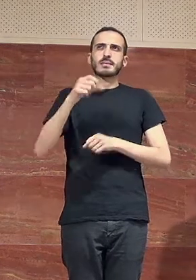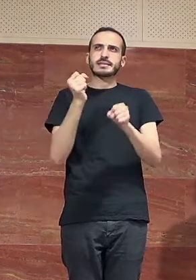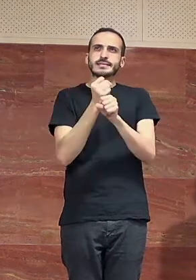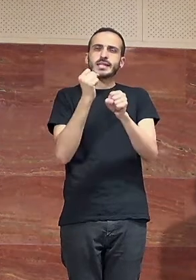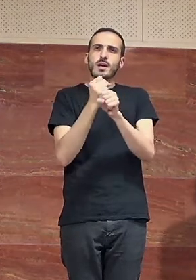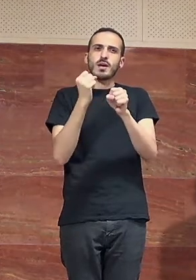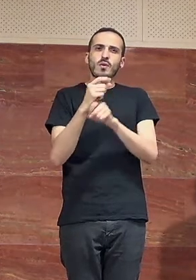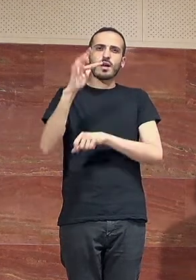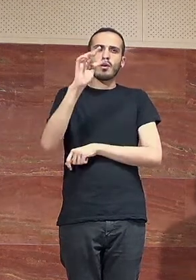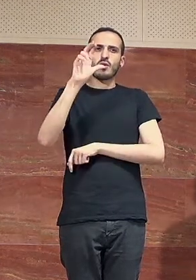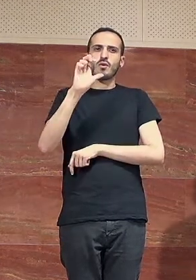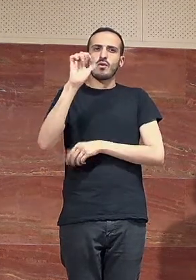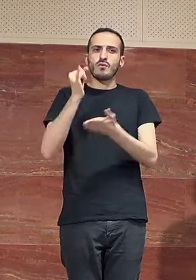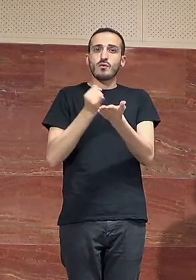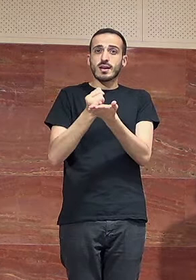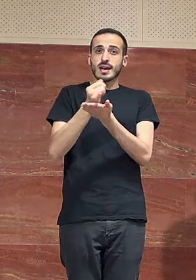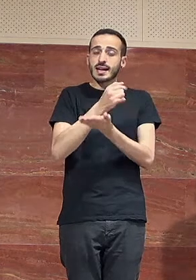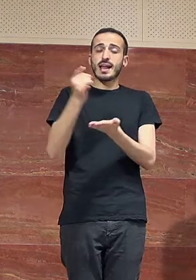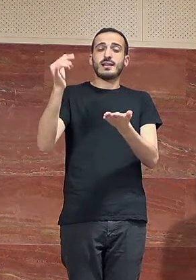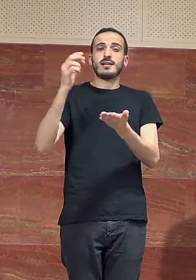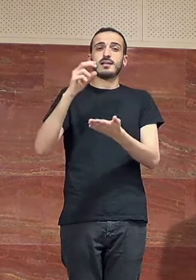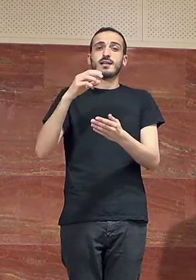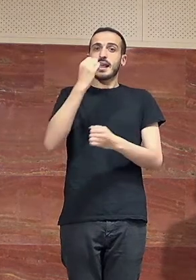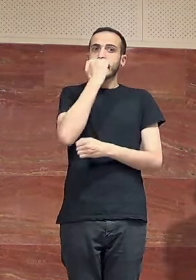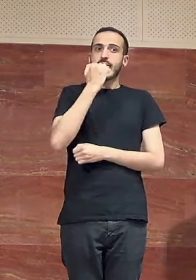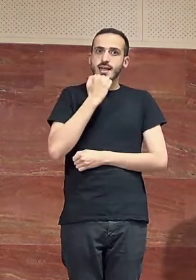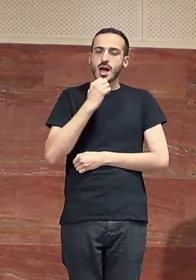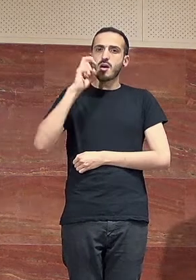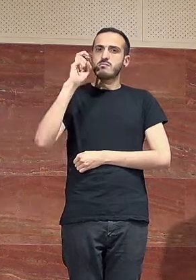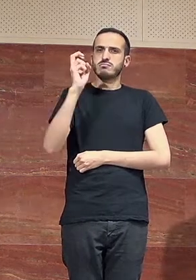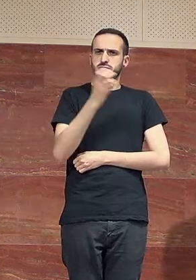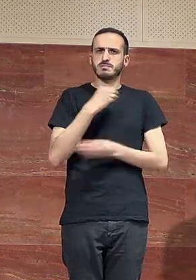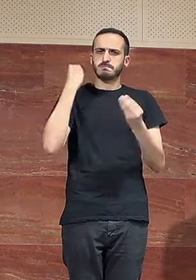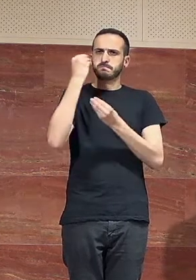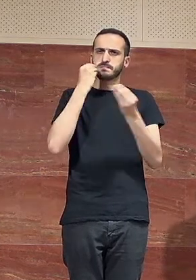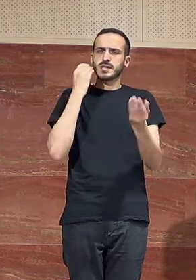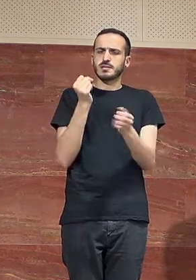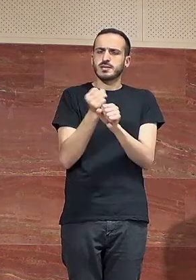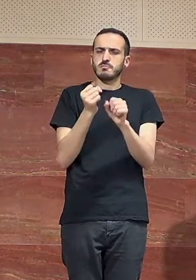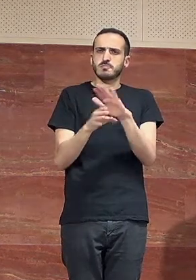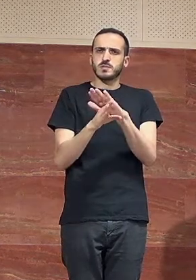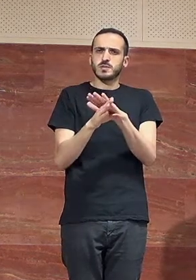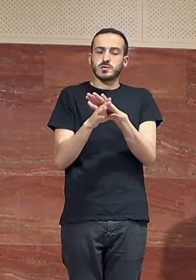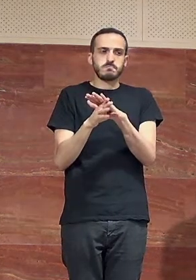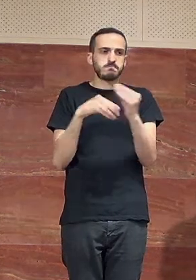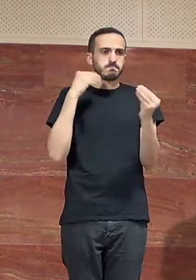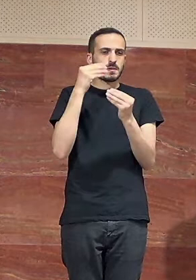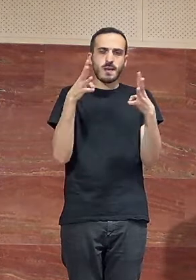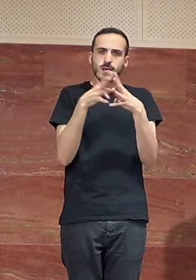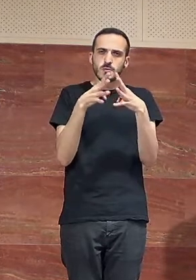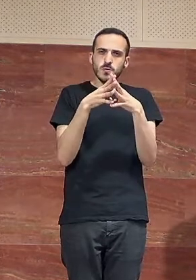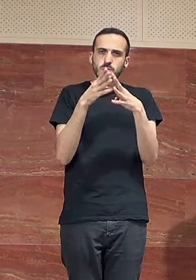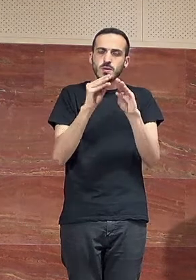intervenciones en Callao, zonas básicas dentro del eje peatonal, de la estructura peatonal de la ciudad, pero que no tenían